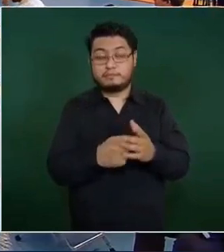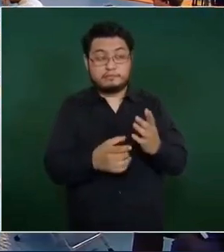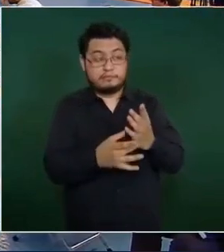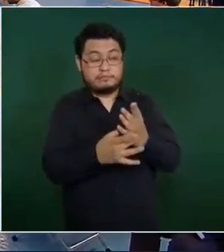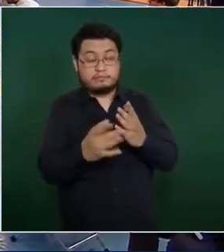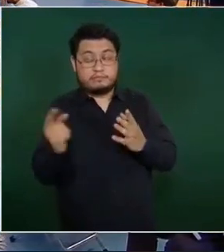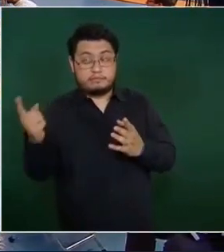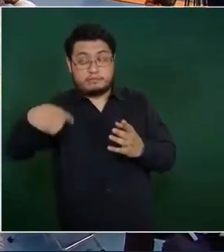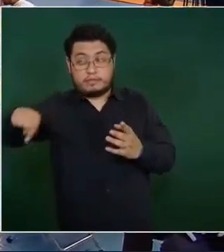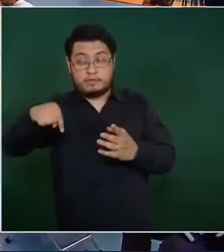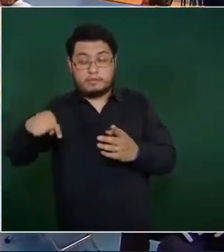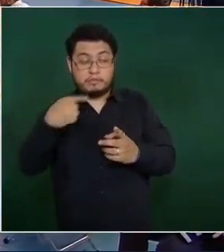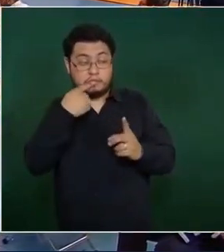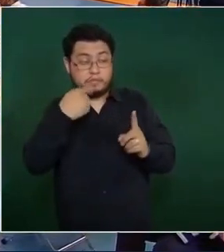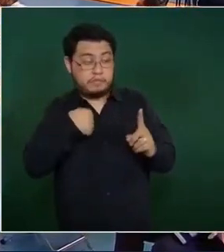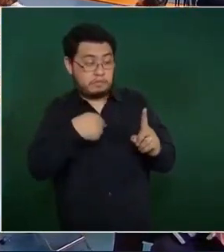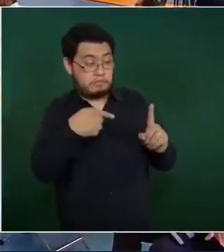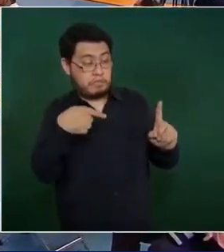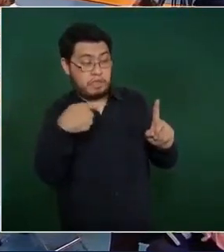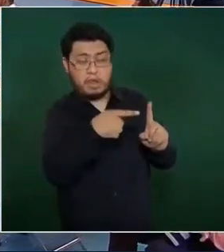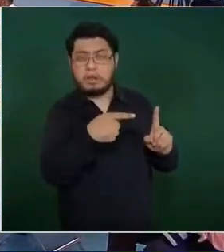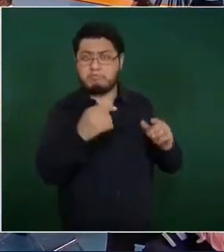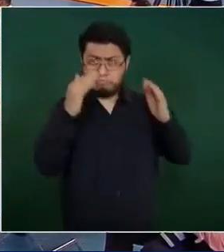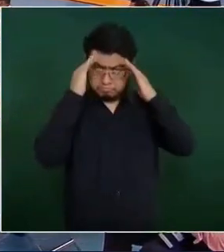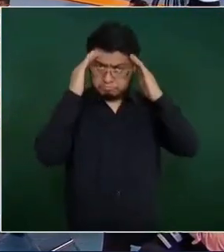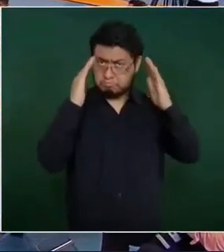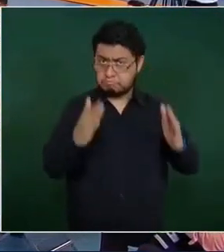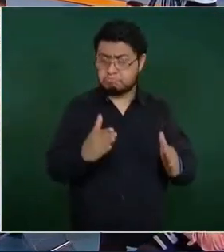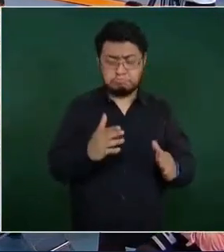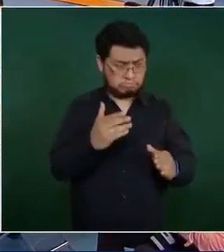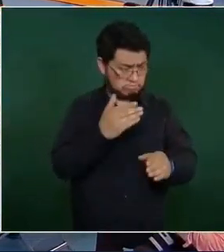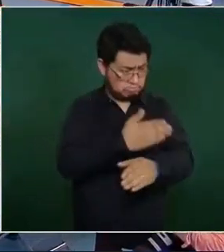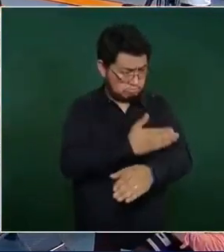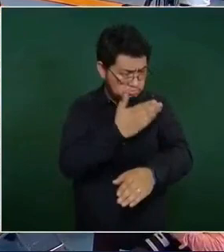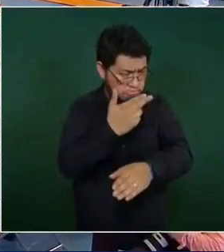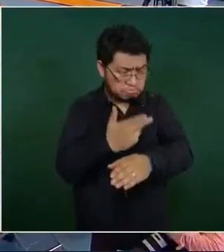muy recto. El caso es que